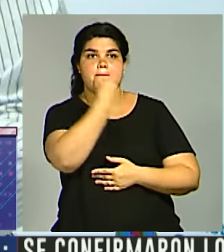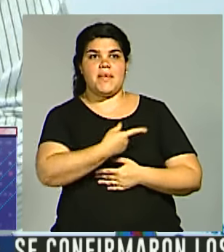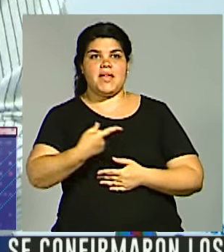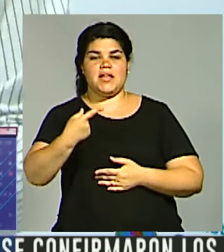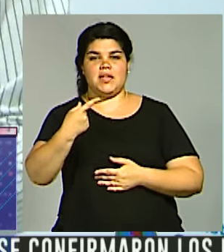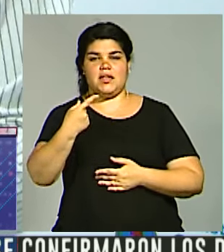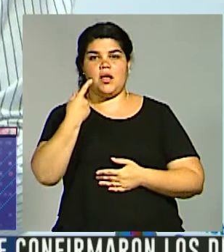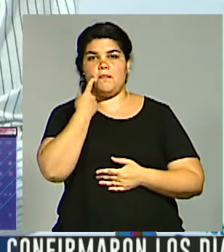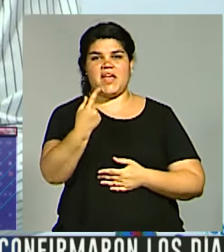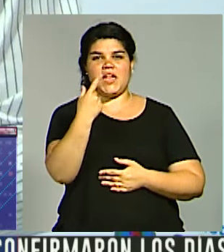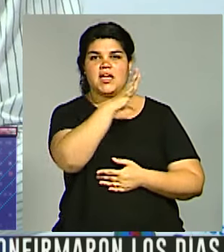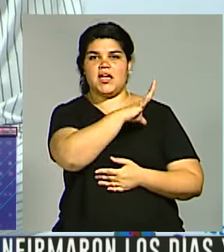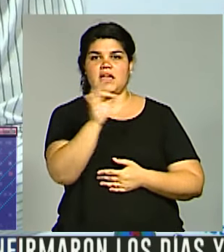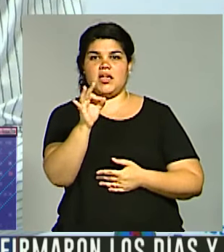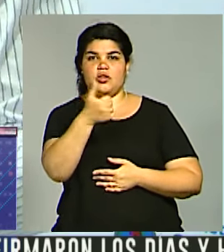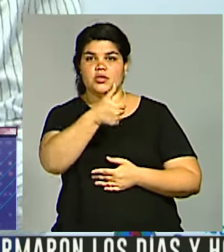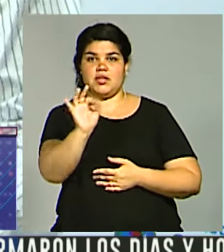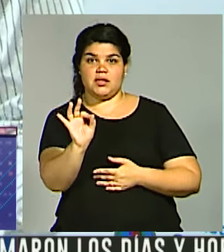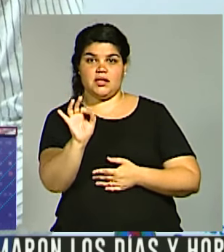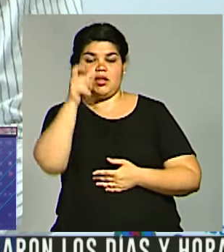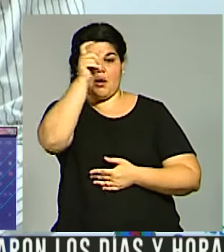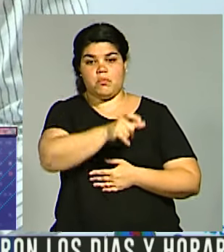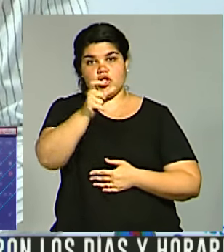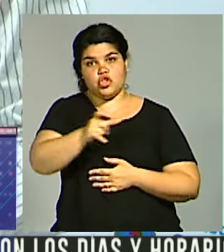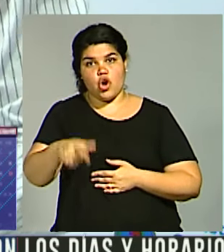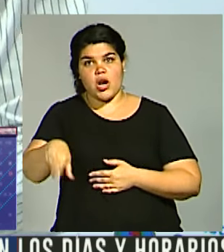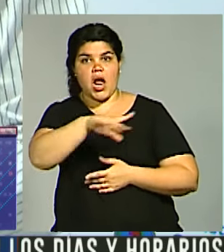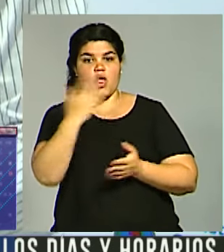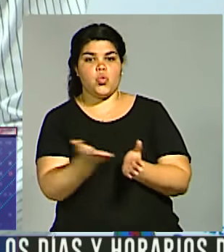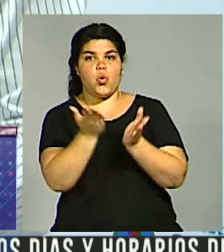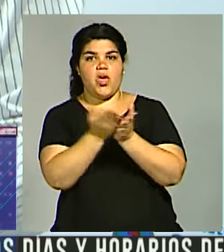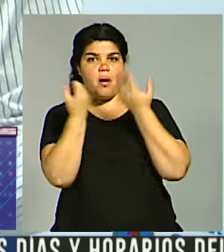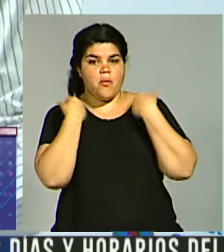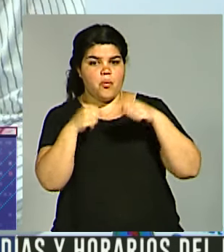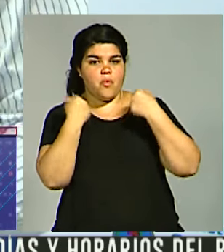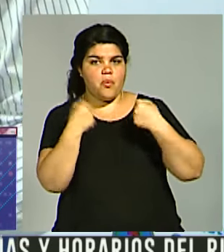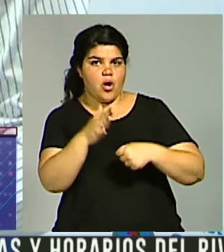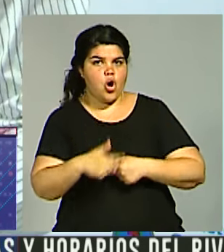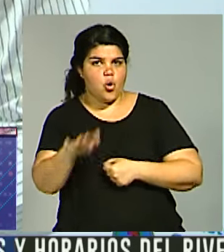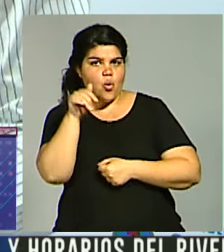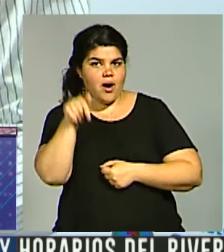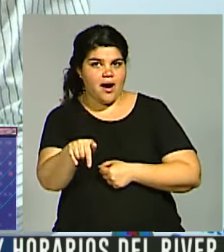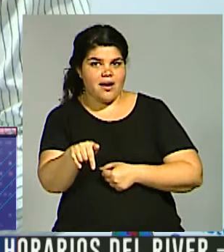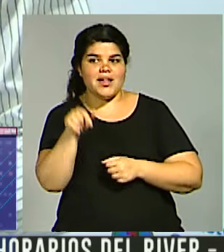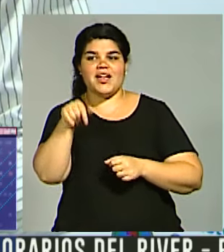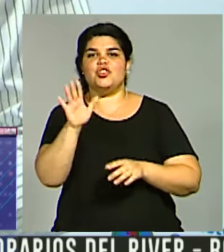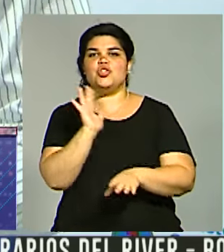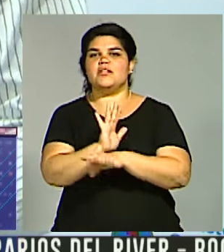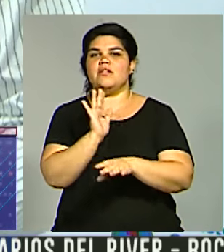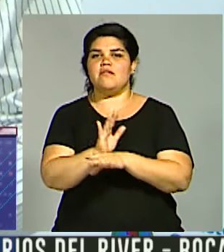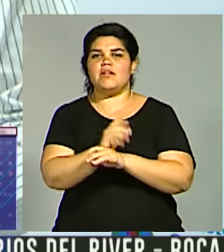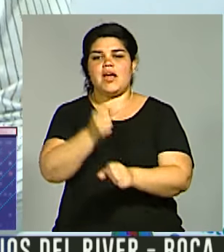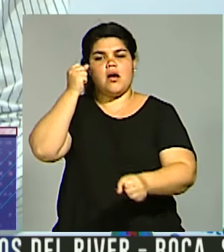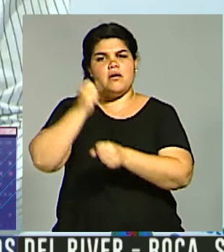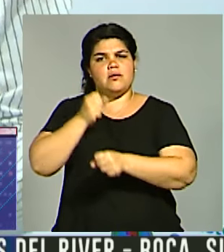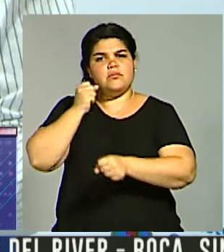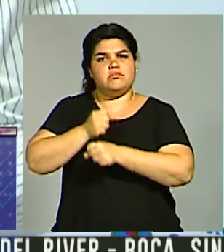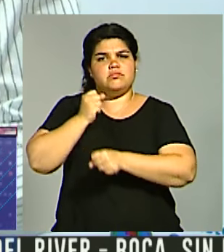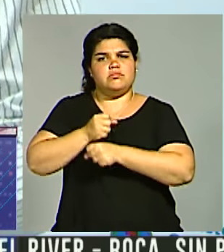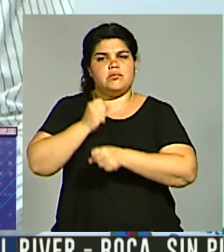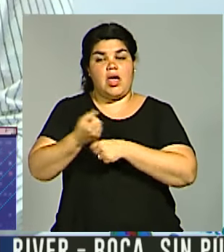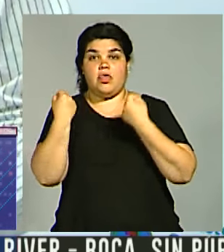1.560 deportistas estudiantes estén desarrollando práctica en este complejo, bueno, habla a las claras de un trabajo no solo del